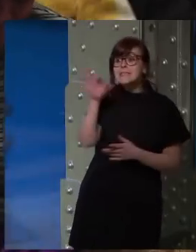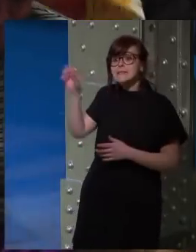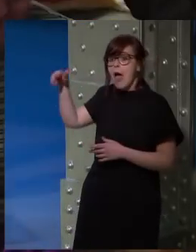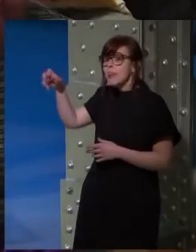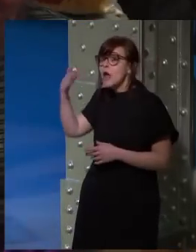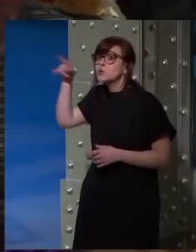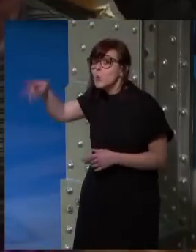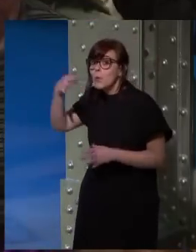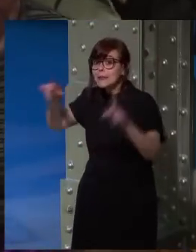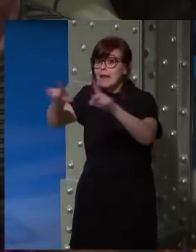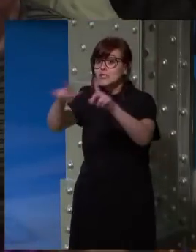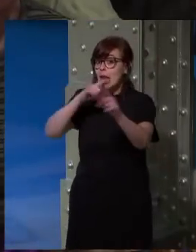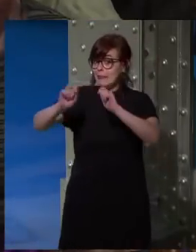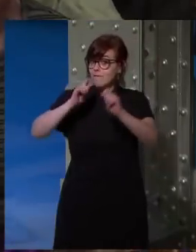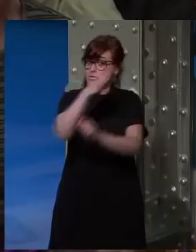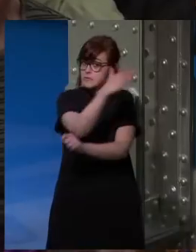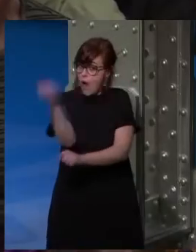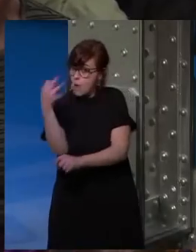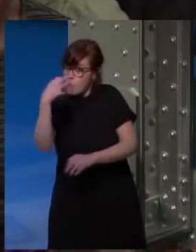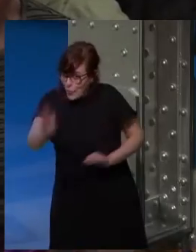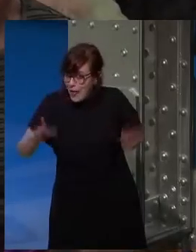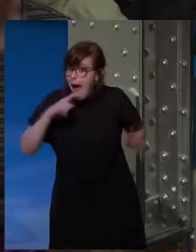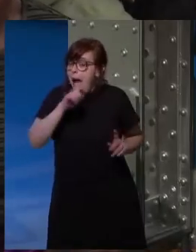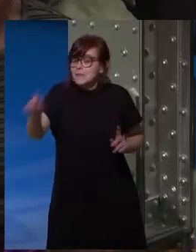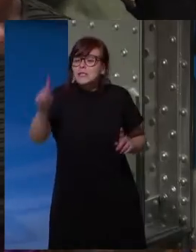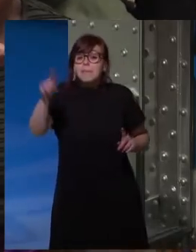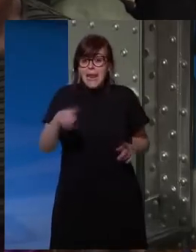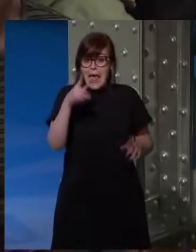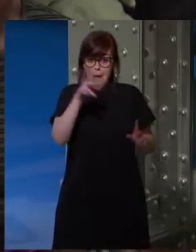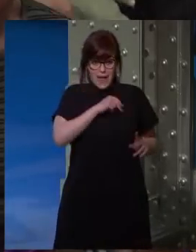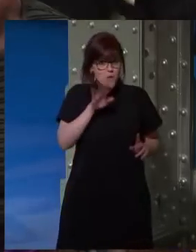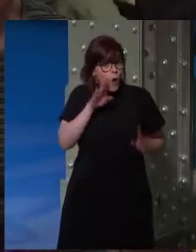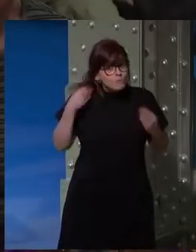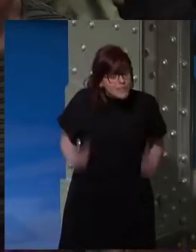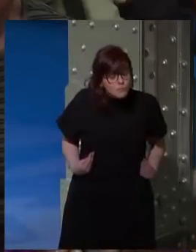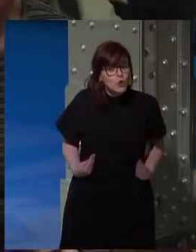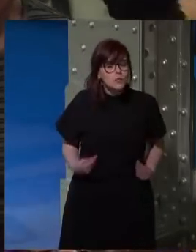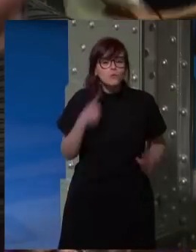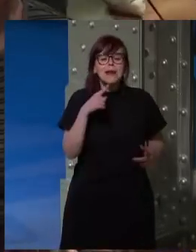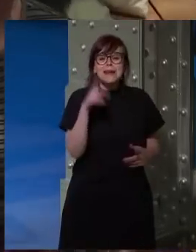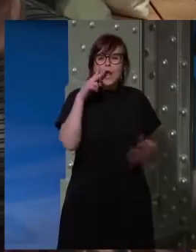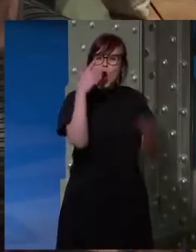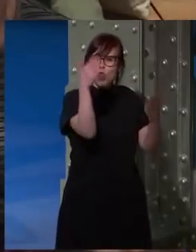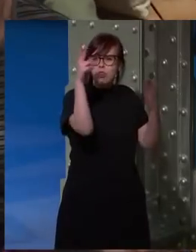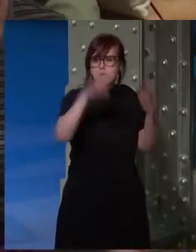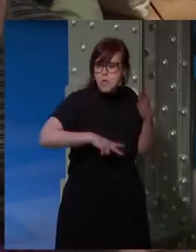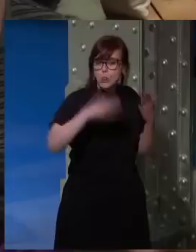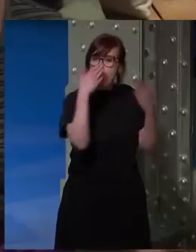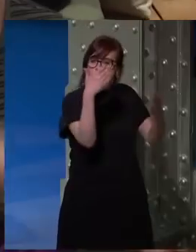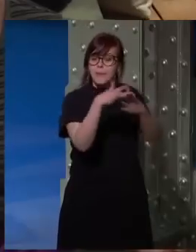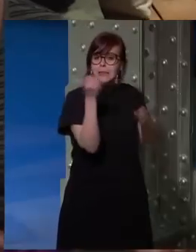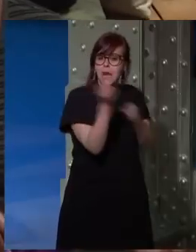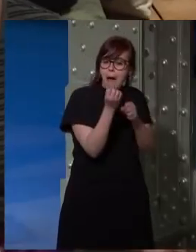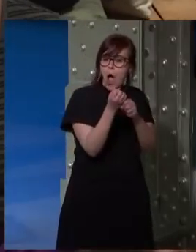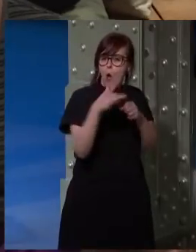montón de cosas comunes, y desde el año pasado el premio, además de ser el reconocimiento a una obra, a una vida de trabajo